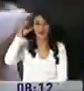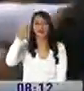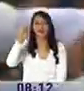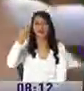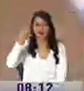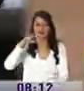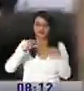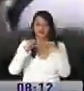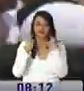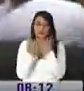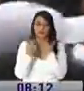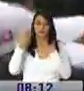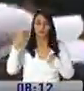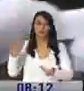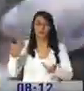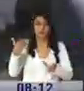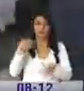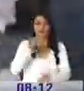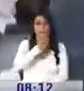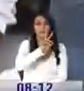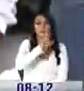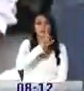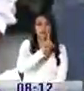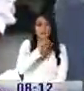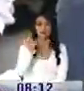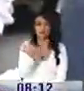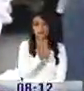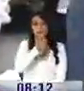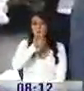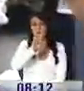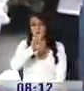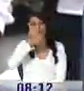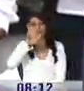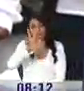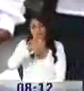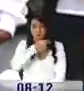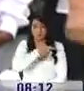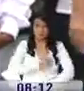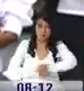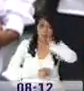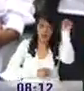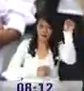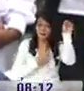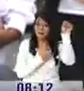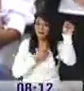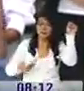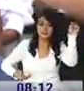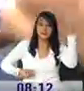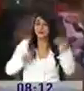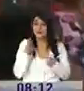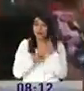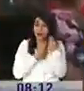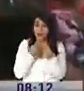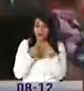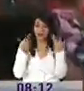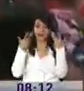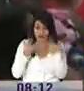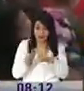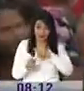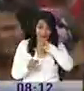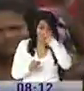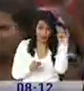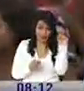creo y suma insistió en que en caso de llegar a la presidencia 30 días después de su virtual